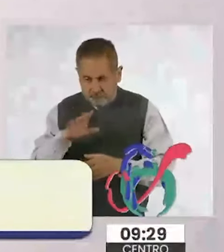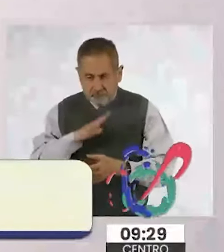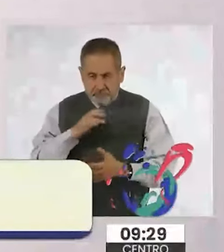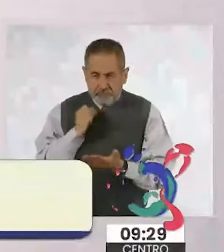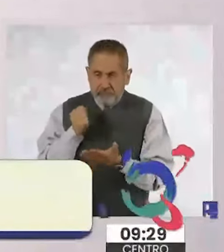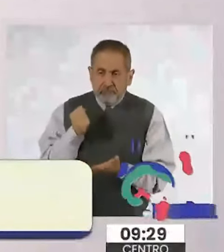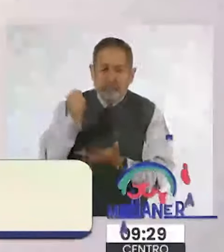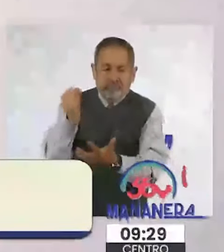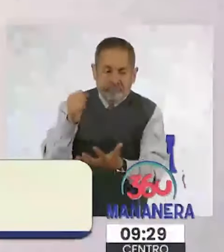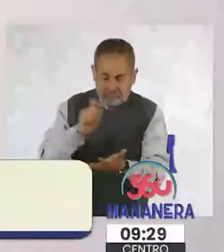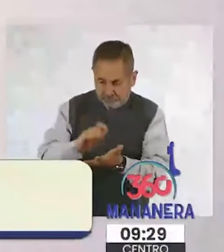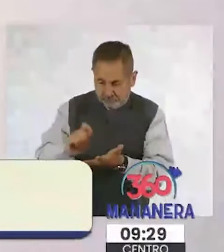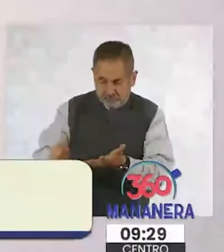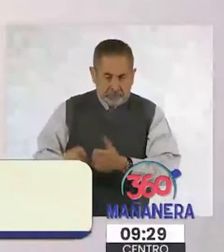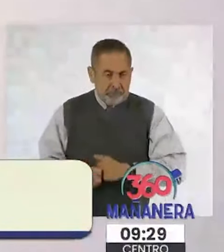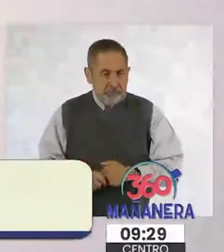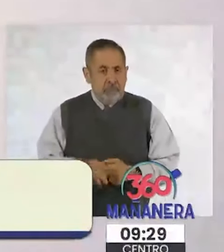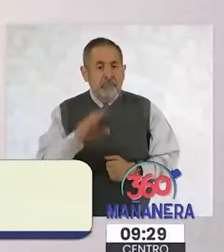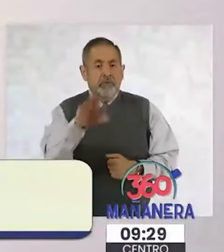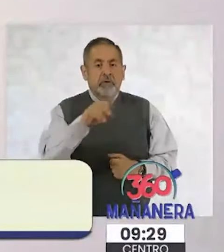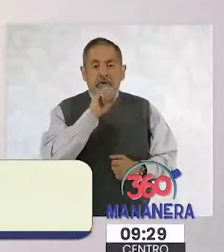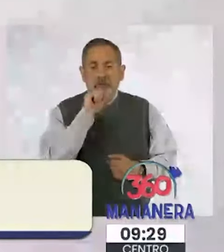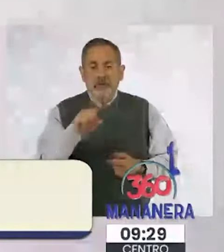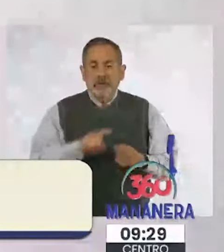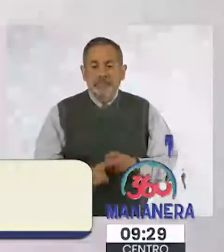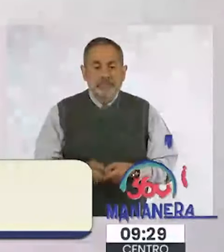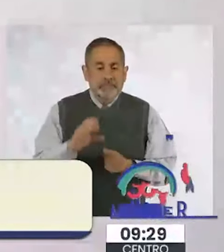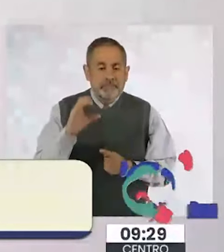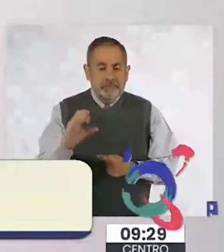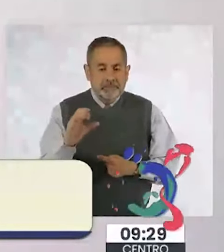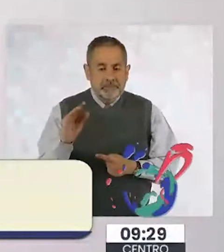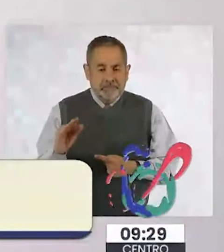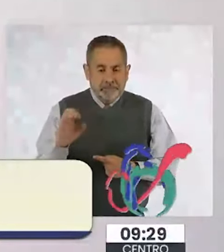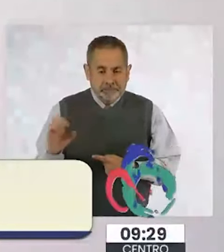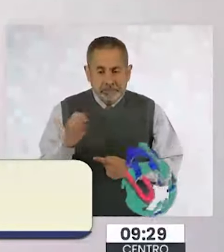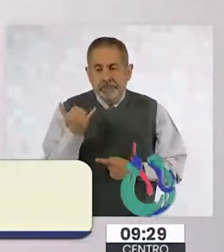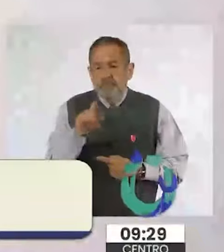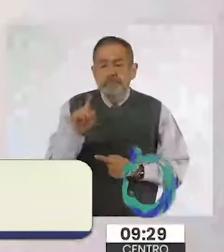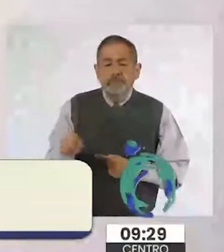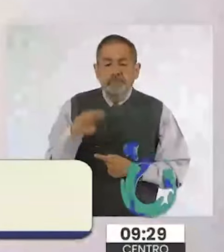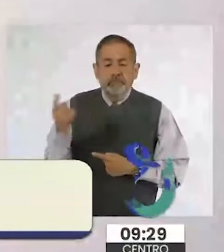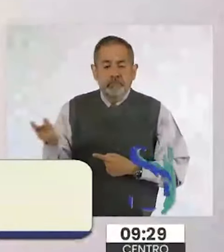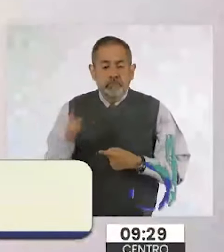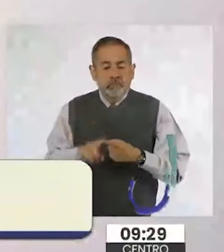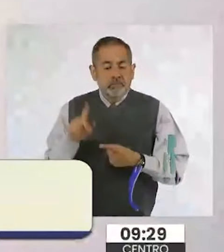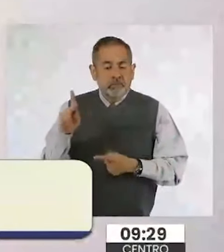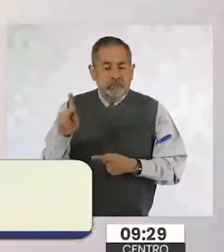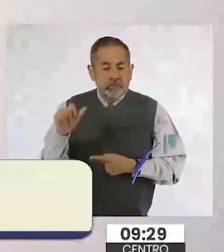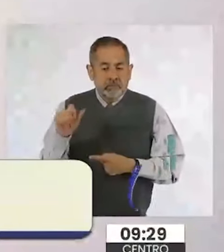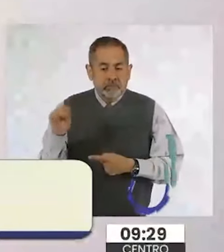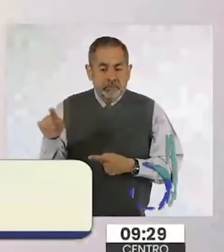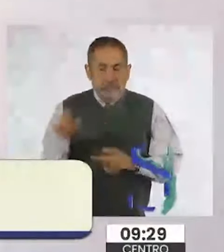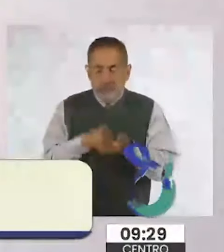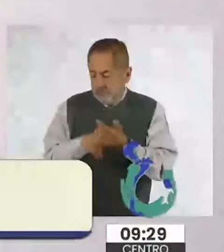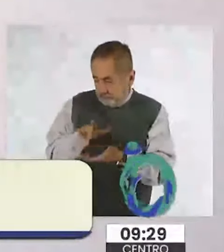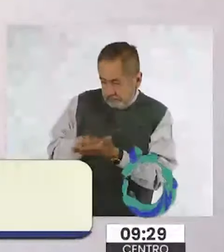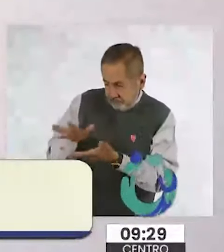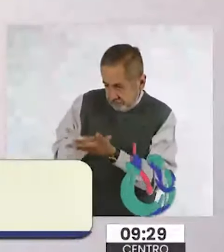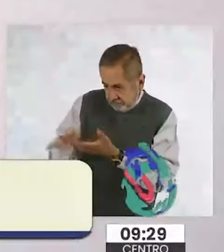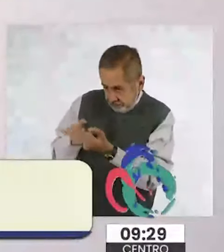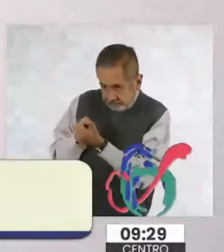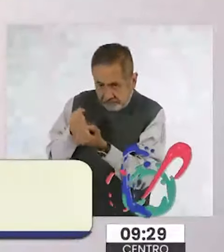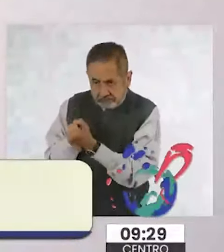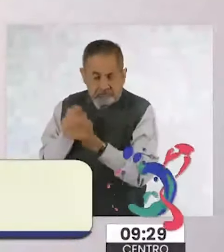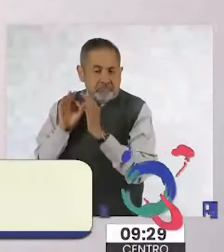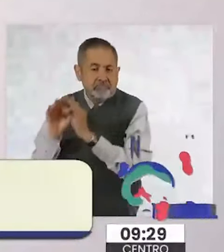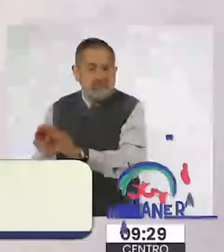fortalecer Pemex también y Comisión Federal de Electricidad tiene buenas finanzas al fortalecer Pemex Pues